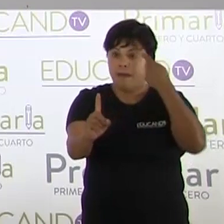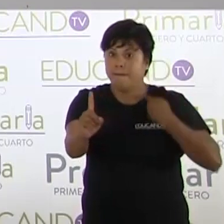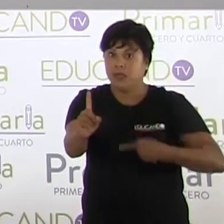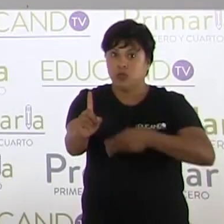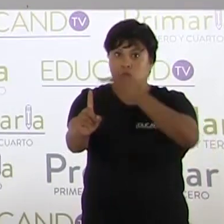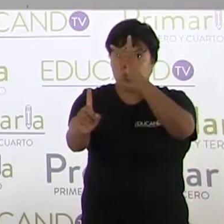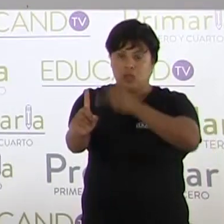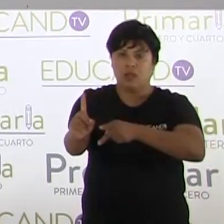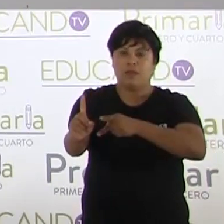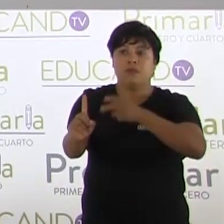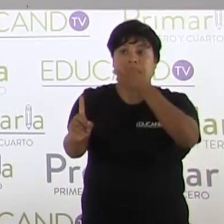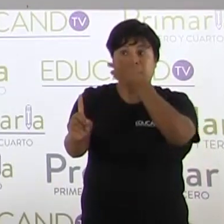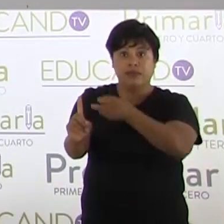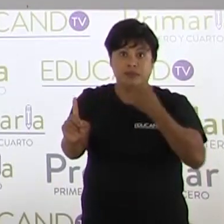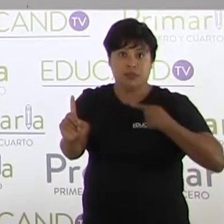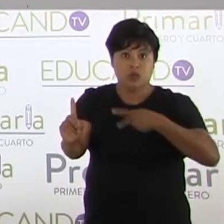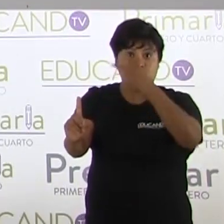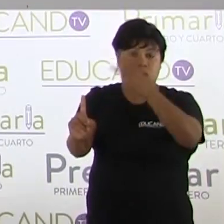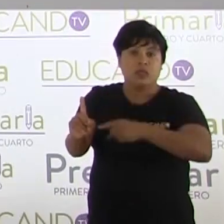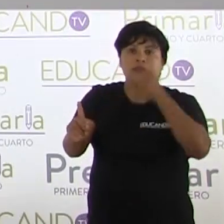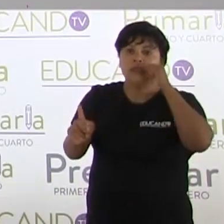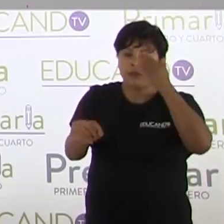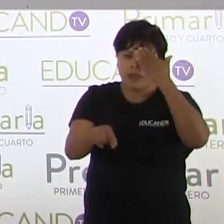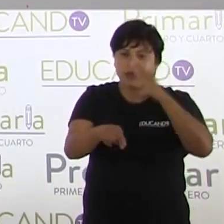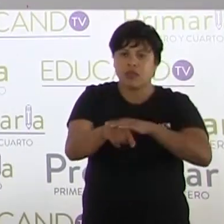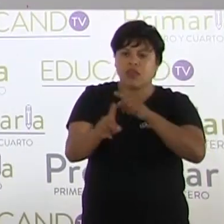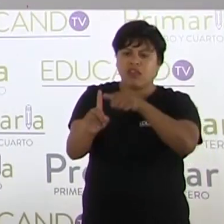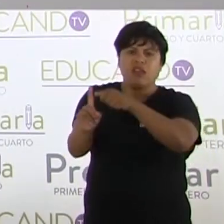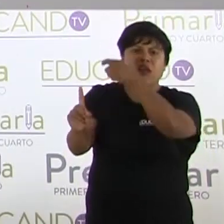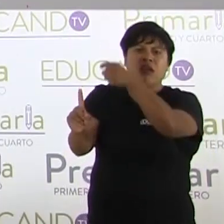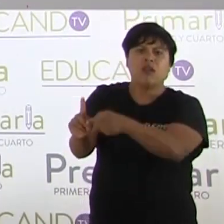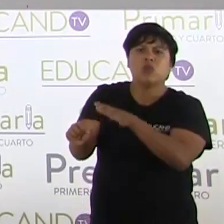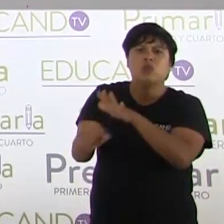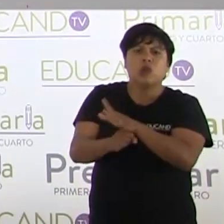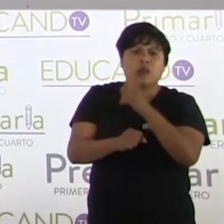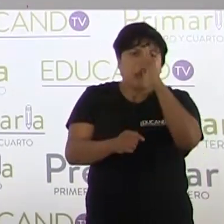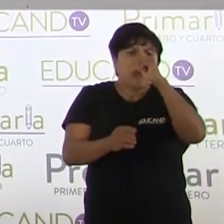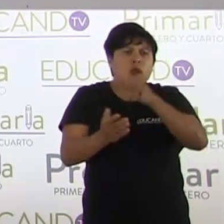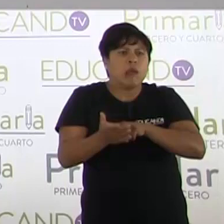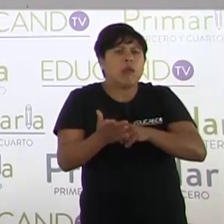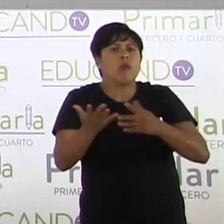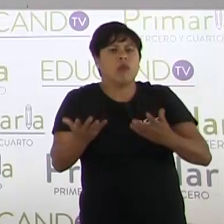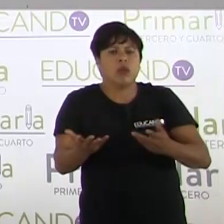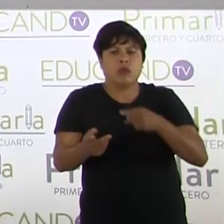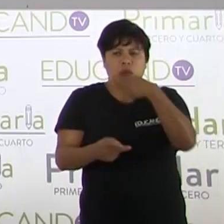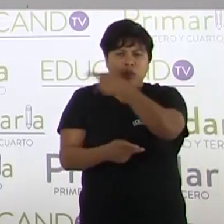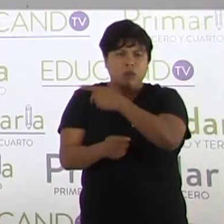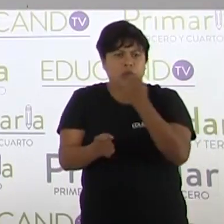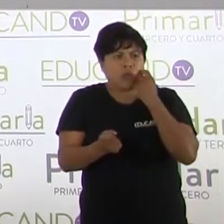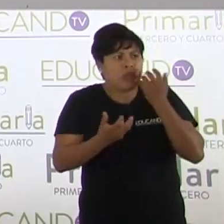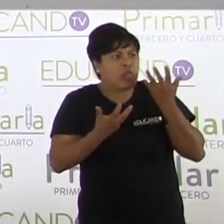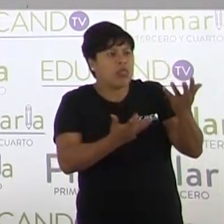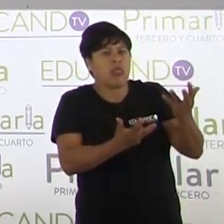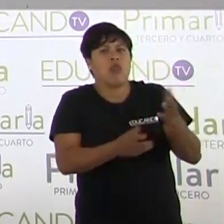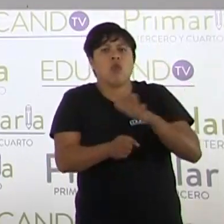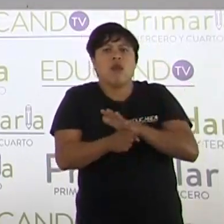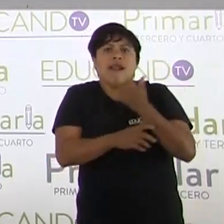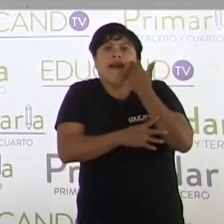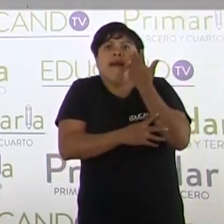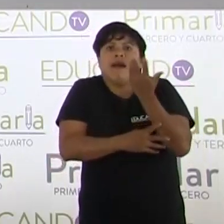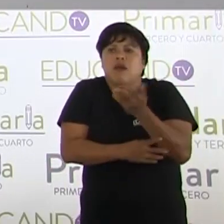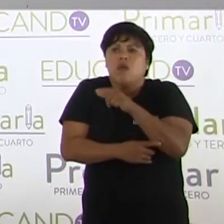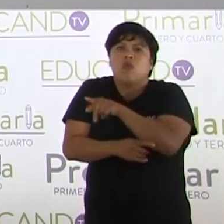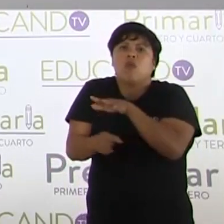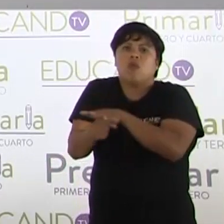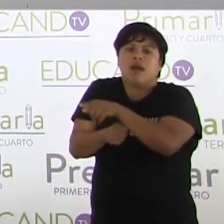individuo que se toma en cuenta su creencia, sus deseos, sus preferencias y a partir de